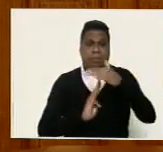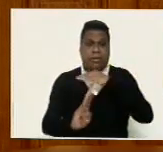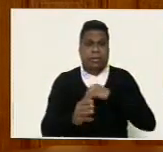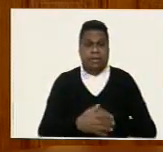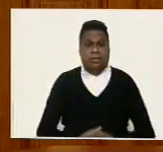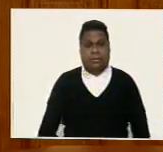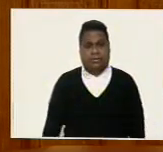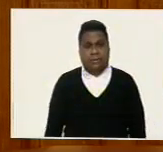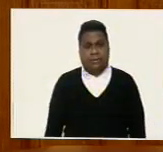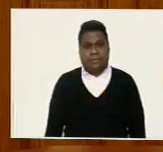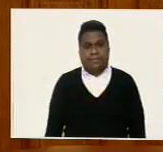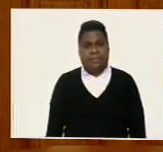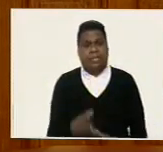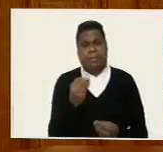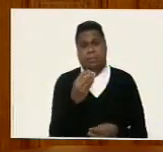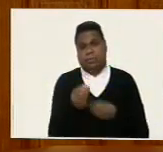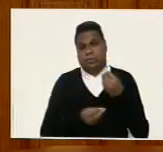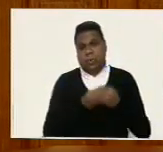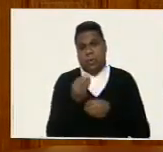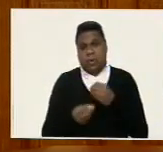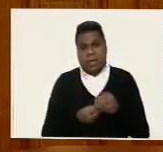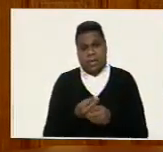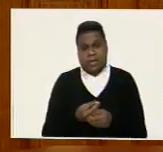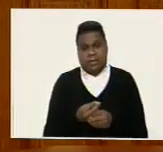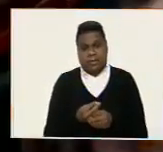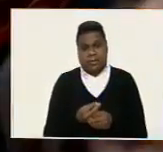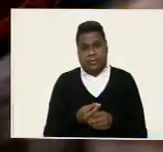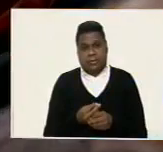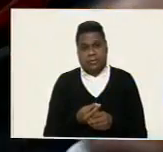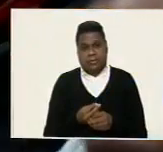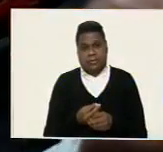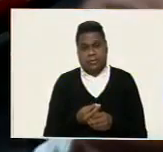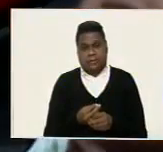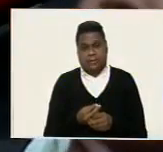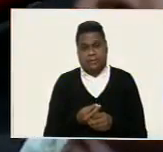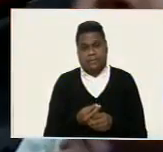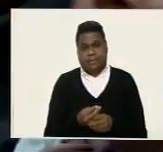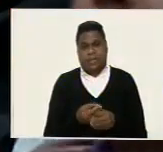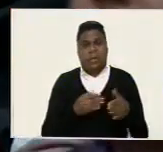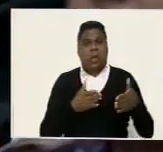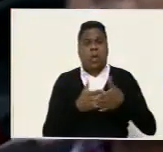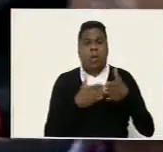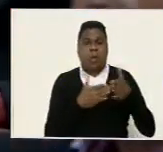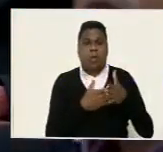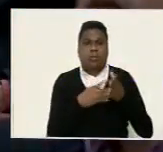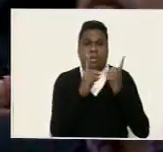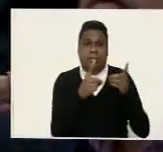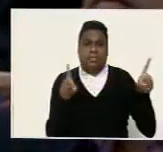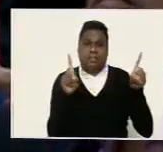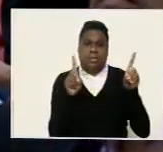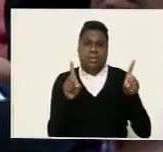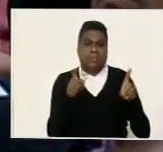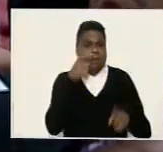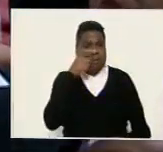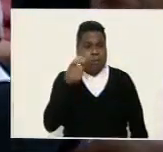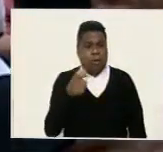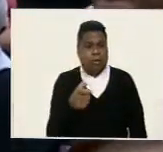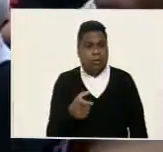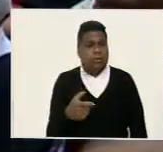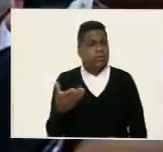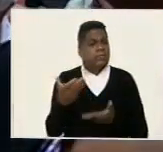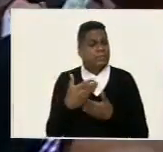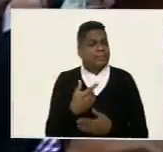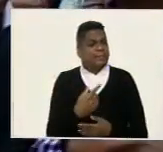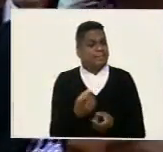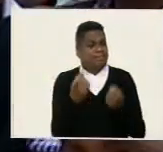han causado por apoyar guerras que van en contra de la dignidad y de la soberanía de los pueblos. Y nos quieren venir a